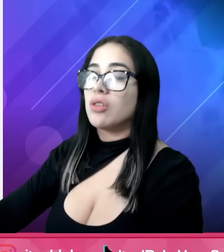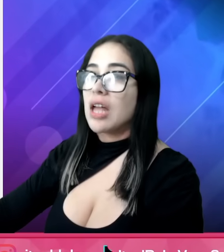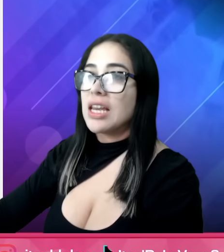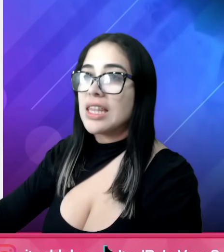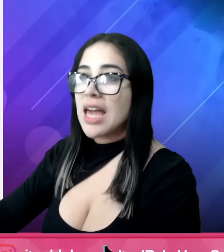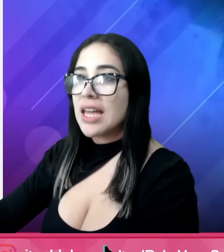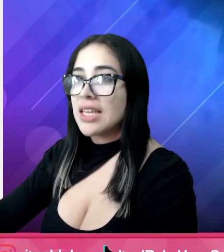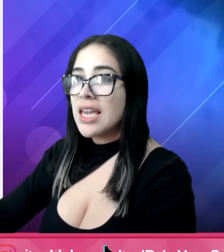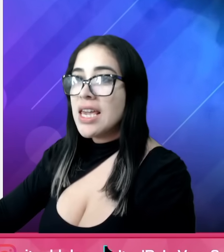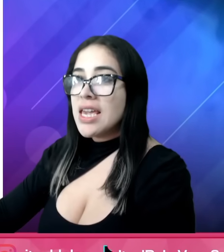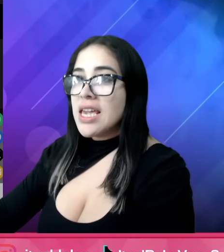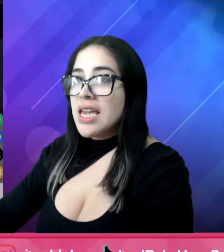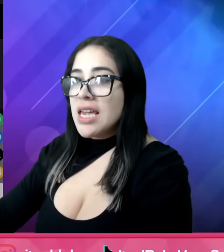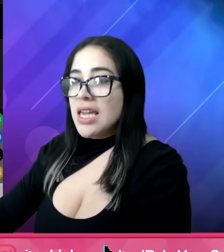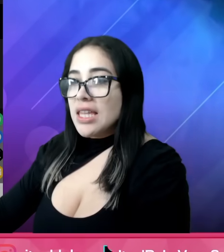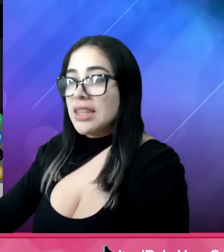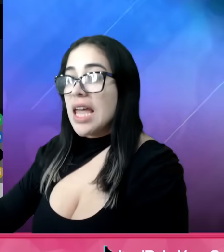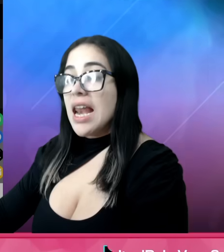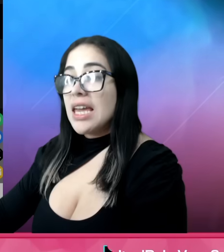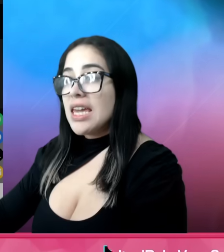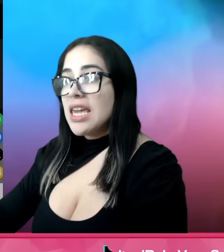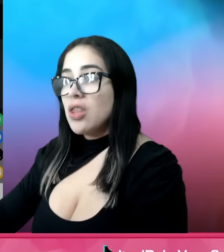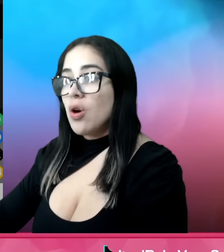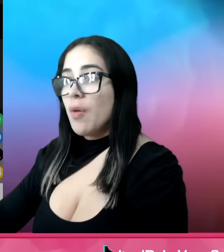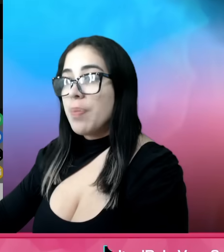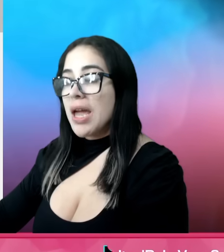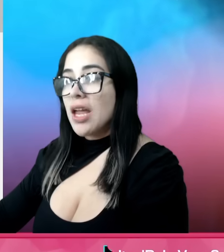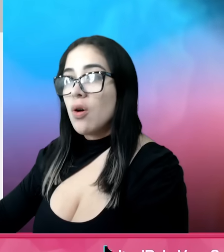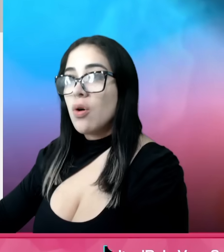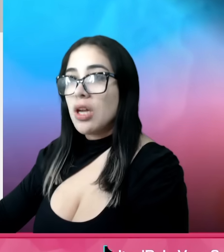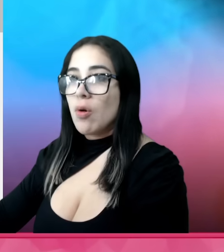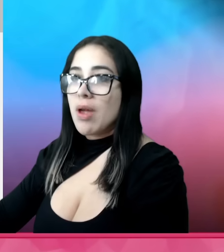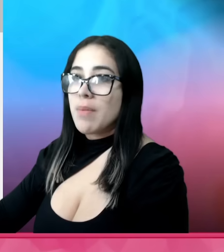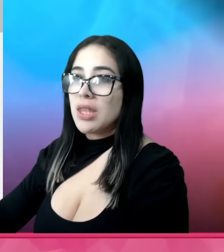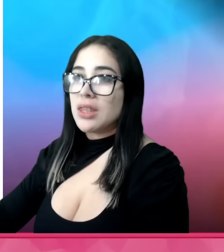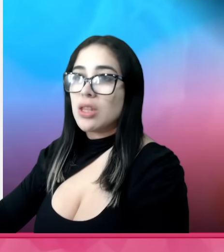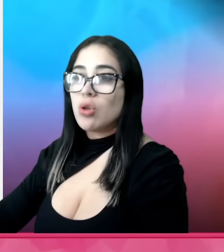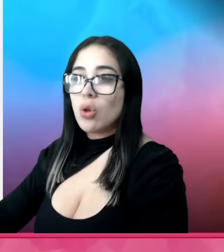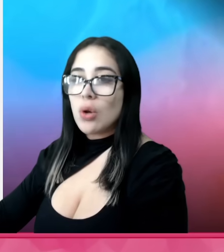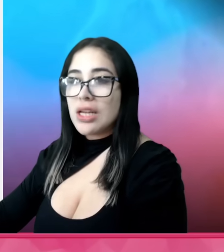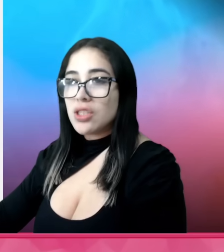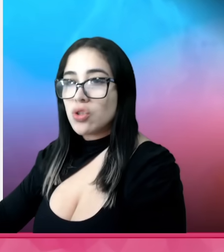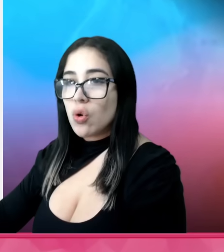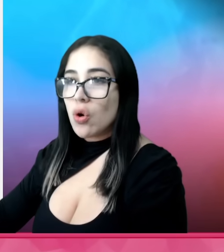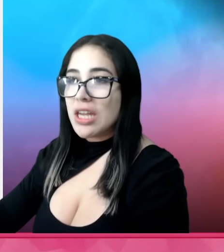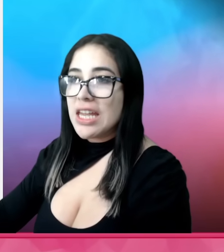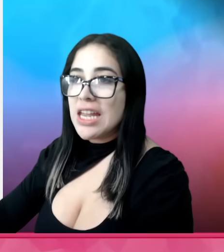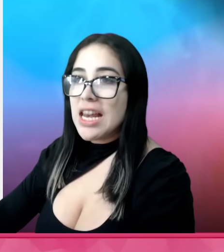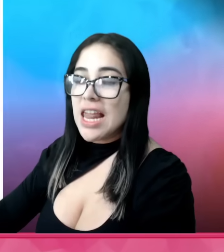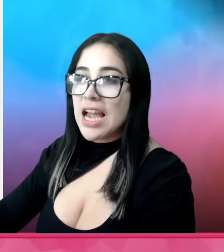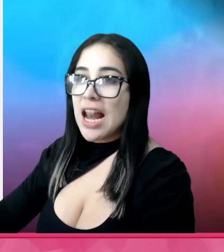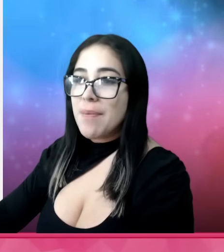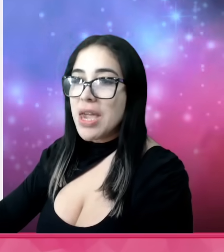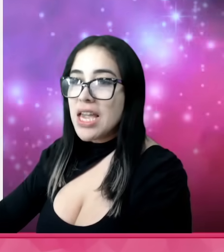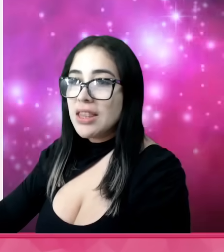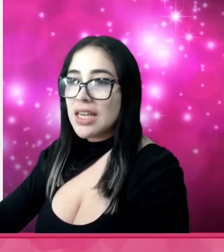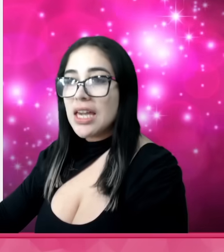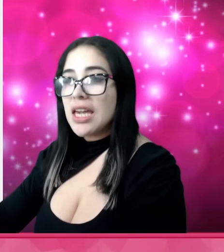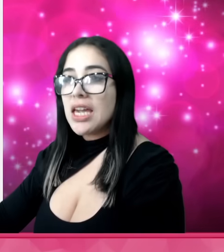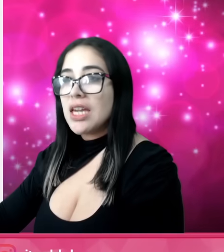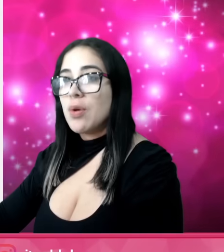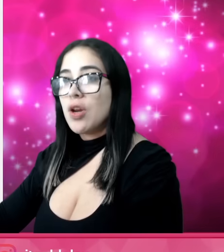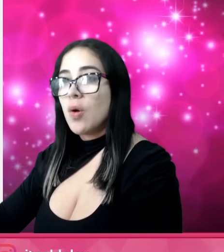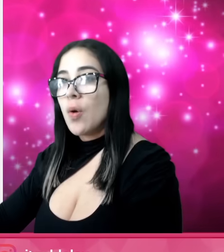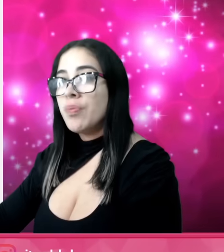adquirió la totalidad de elegido Pero obviamente todo esto ilegalmente